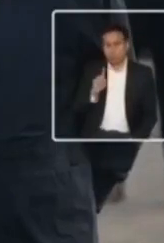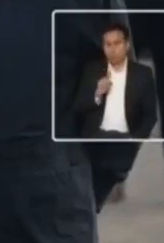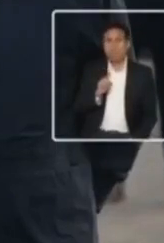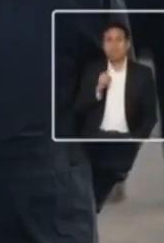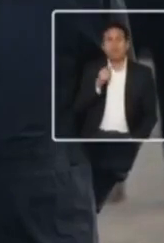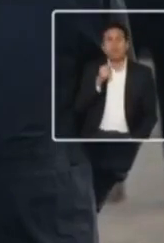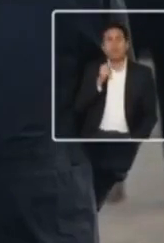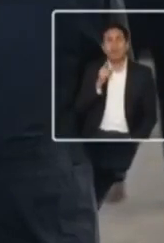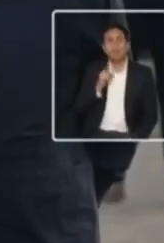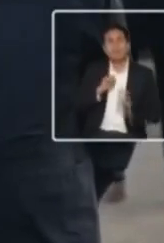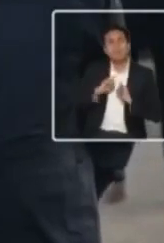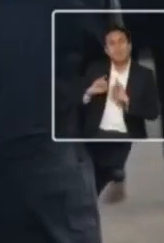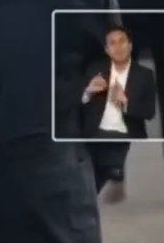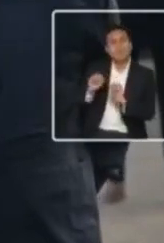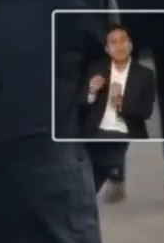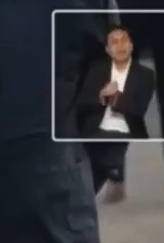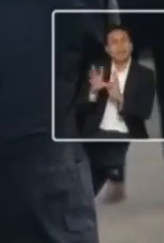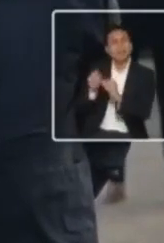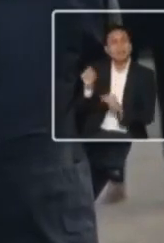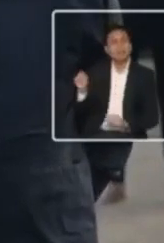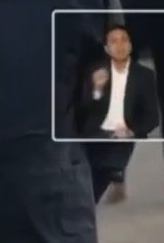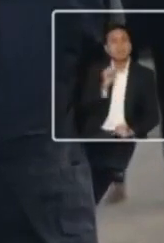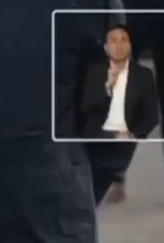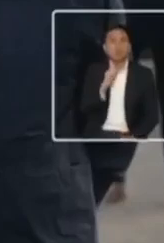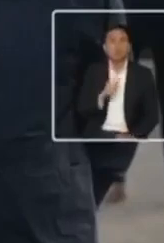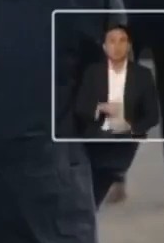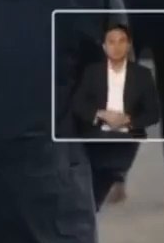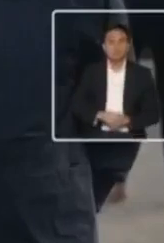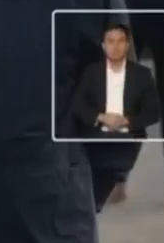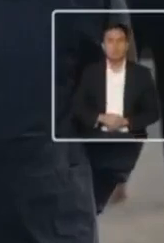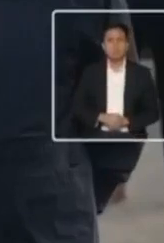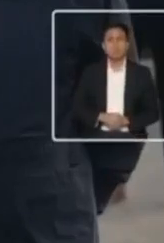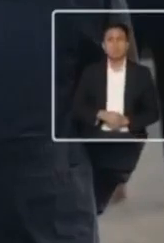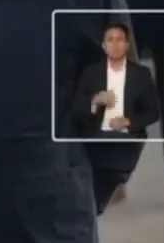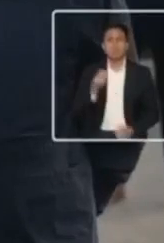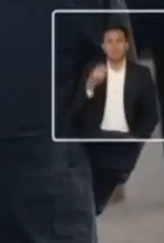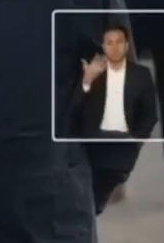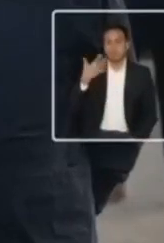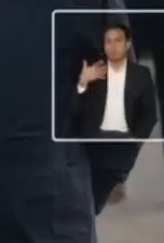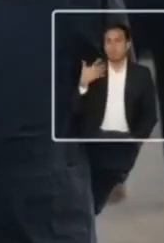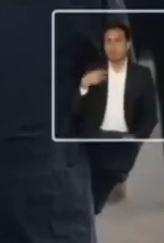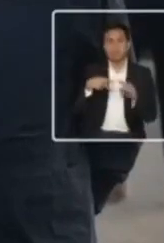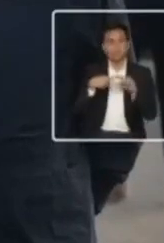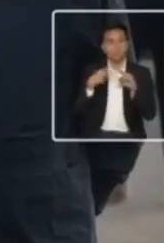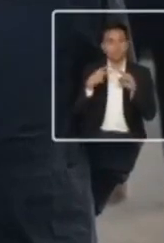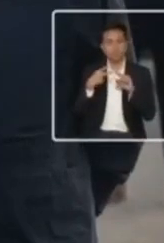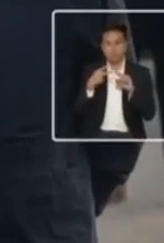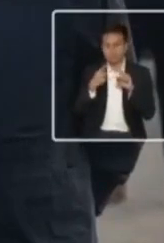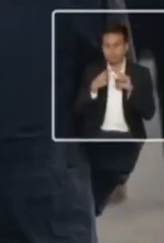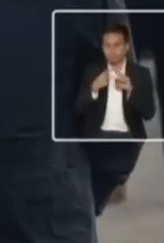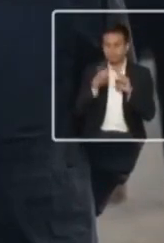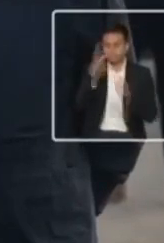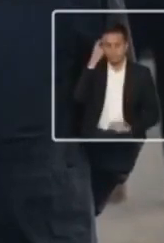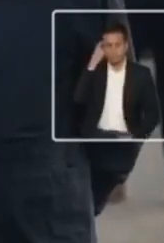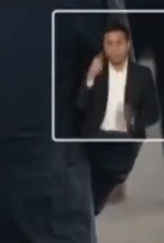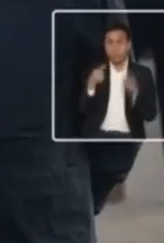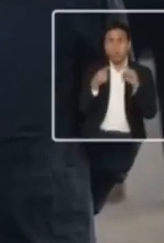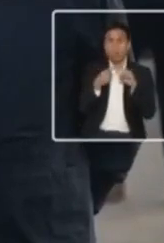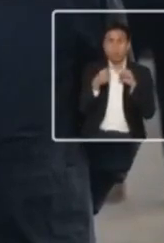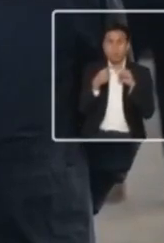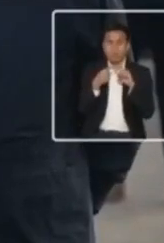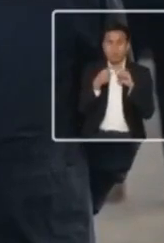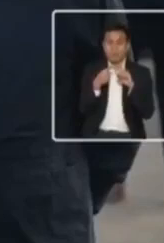¿Cuál fue el mensaje que usted le transmitieron a esas familias? Bueno, creo que son fundamentalmente dos cosas, ¿no? Lo primero es